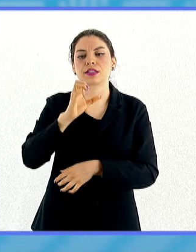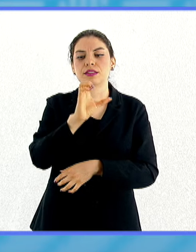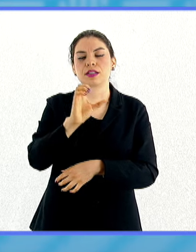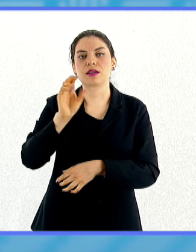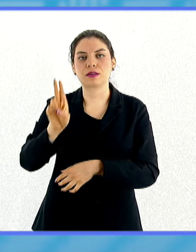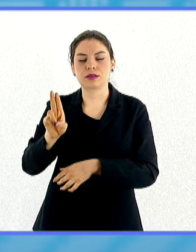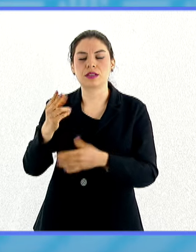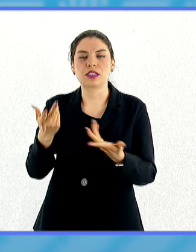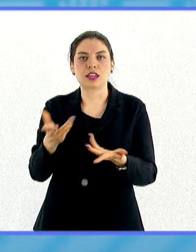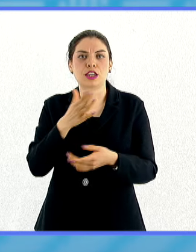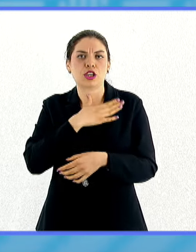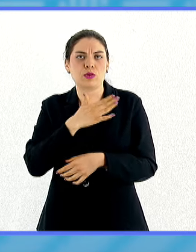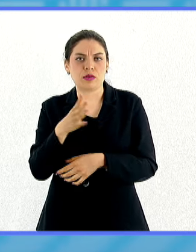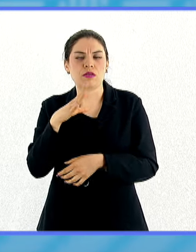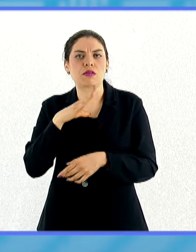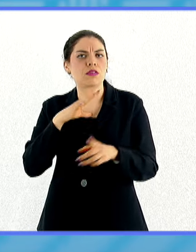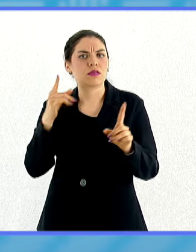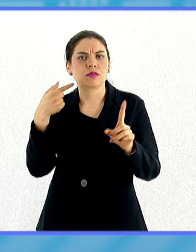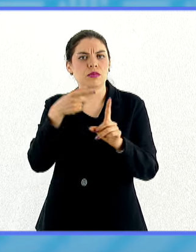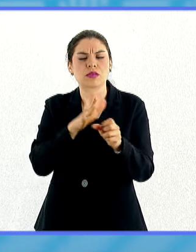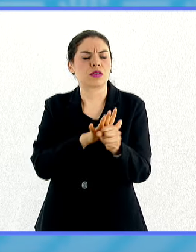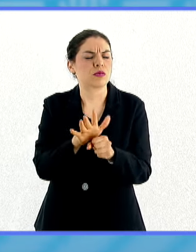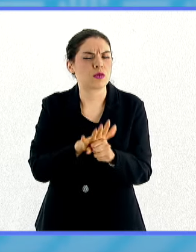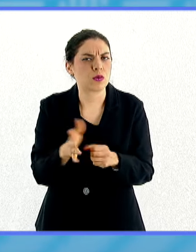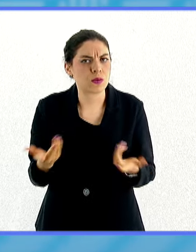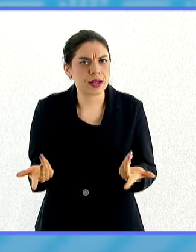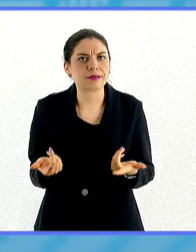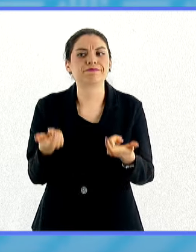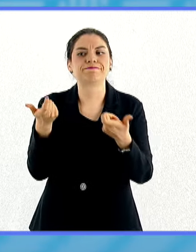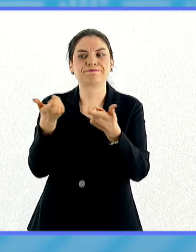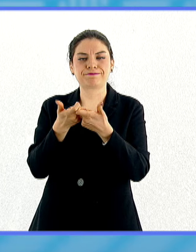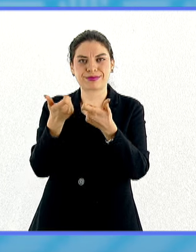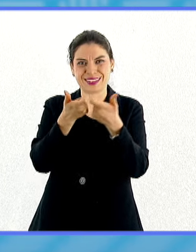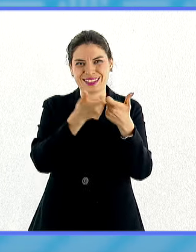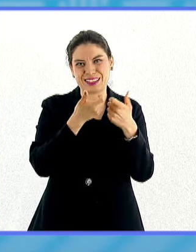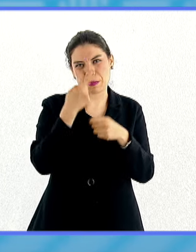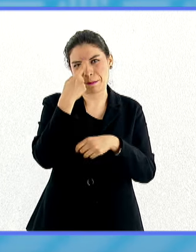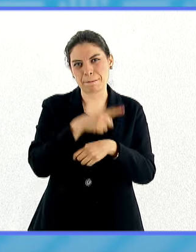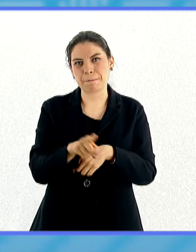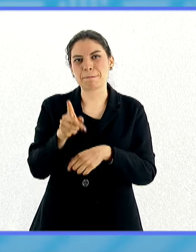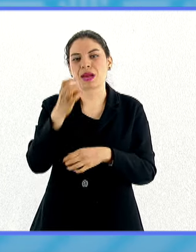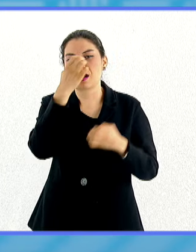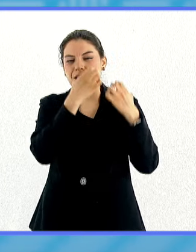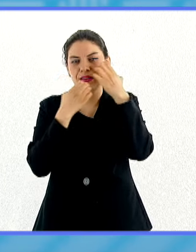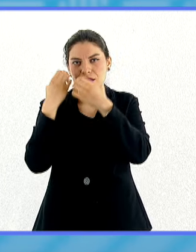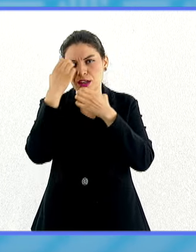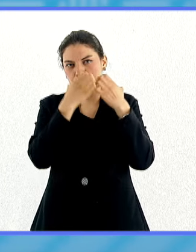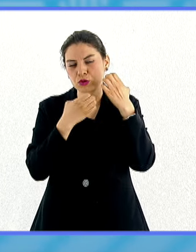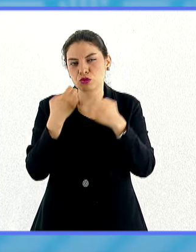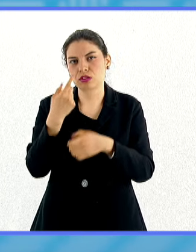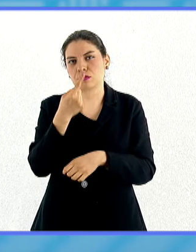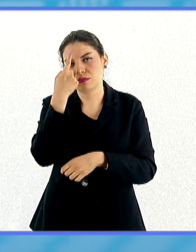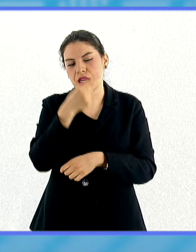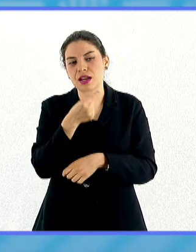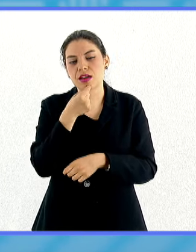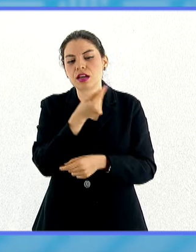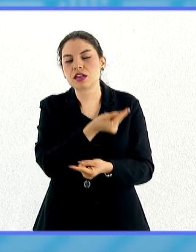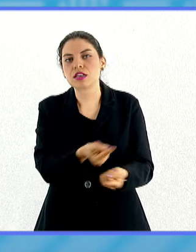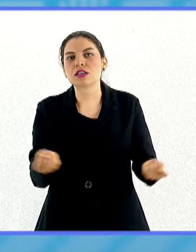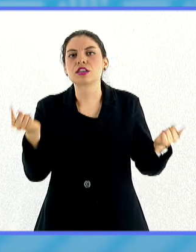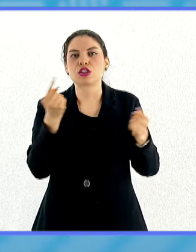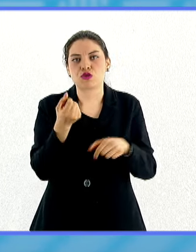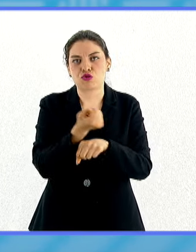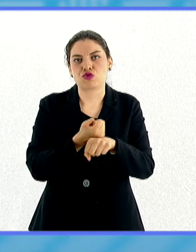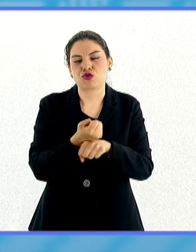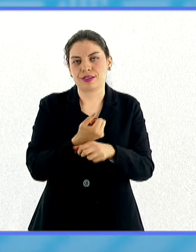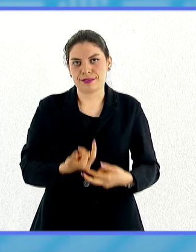Universitaria y, bueno, tiene el objetivo de recaudar fondos para brindar diagnósticos gratuitos a niños de escasos recursos con leucemia. Se trata de